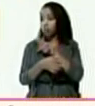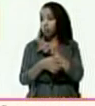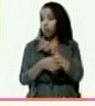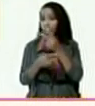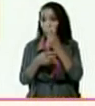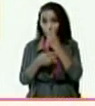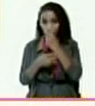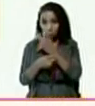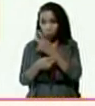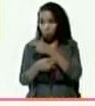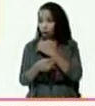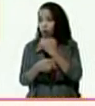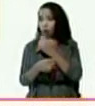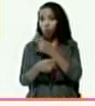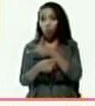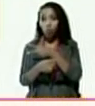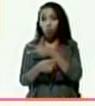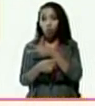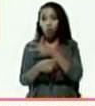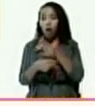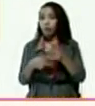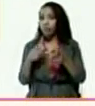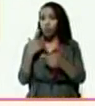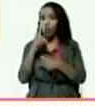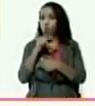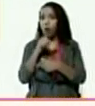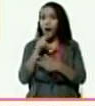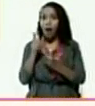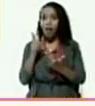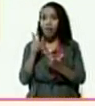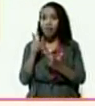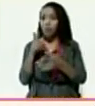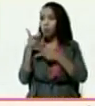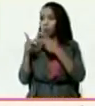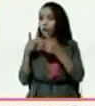visitarlo. El niño no tiene nada que ver con política.